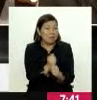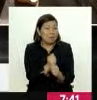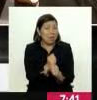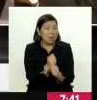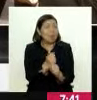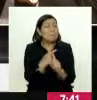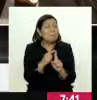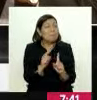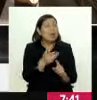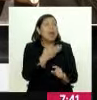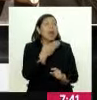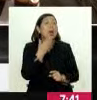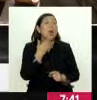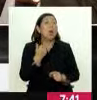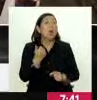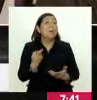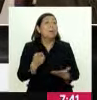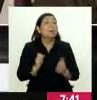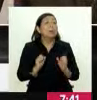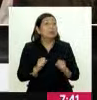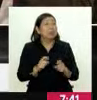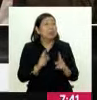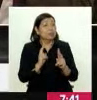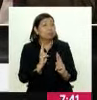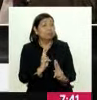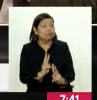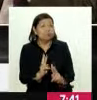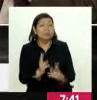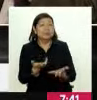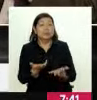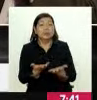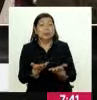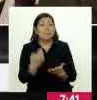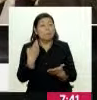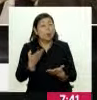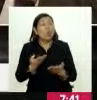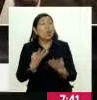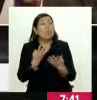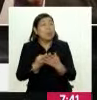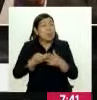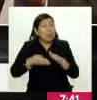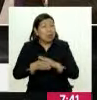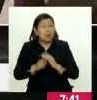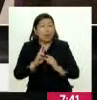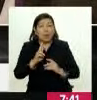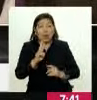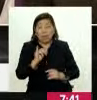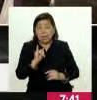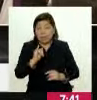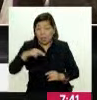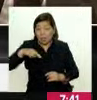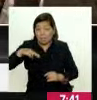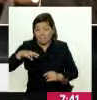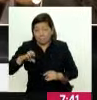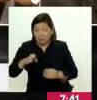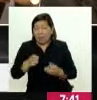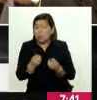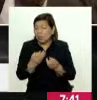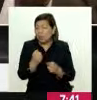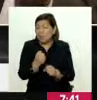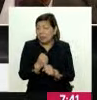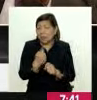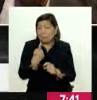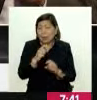operativo. Y además también hemos estado viendo lo que es la política penitenciaria, el INPE. Hemos estado también haciendo muchas